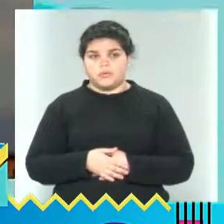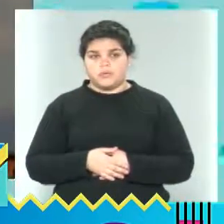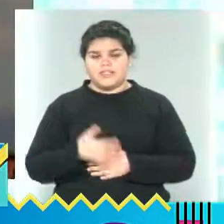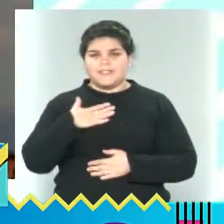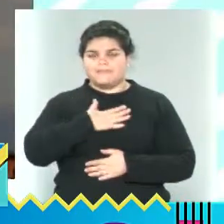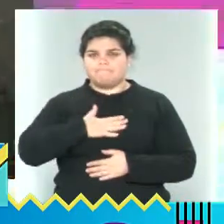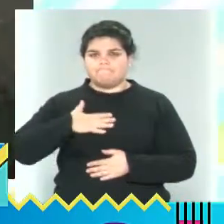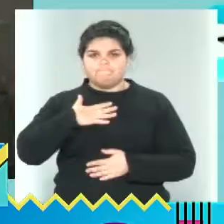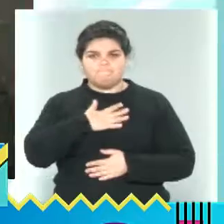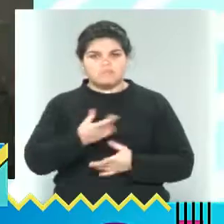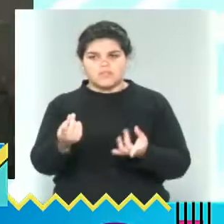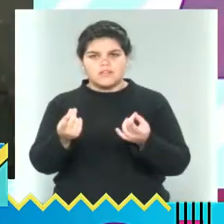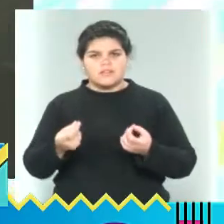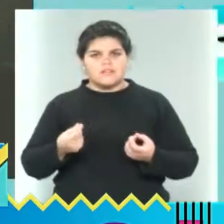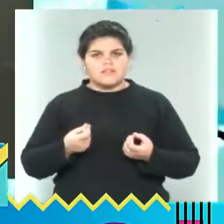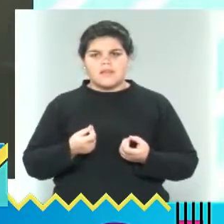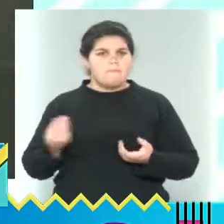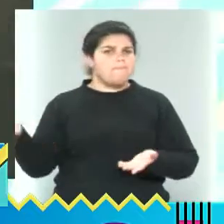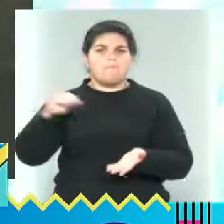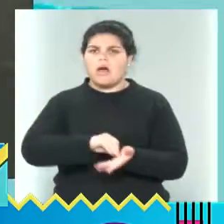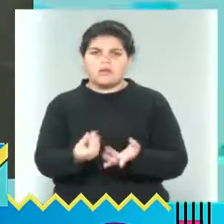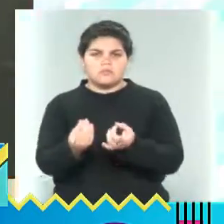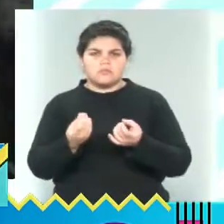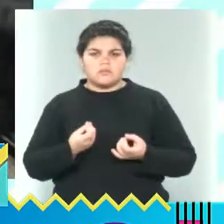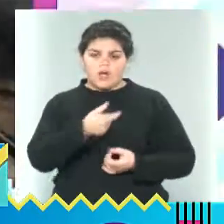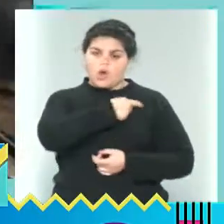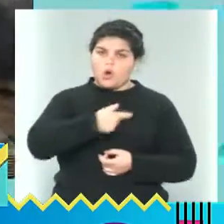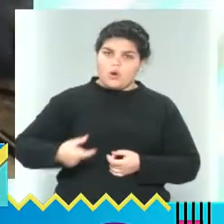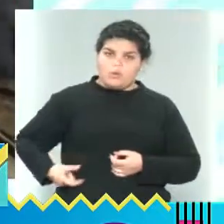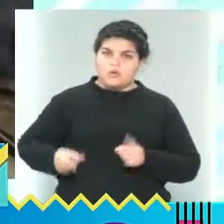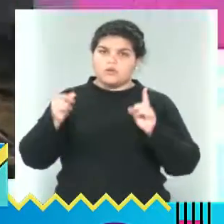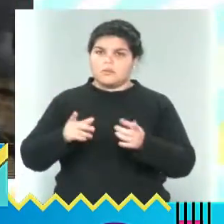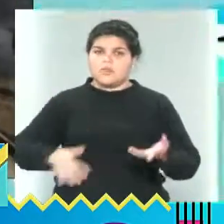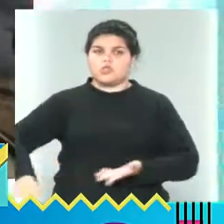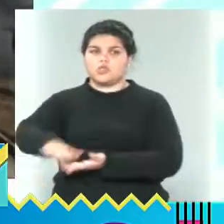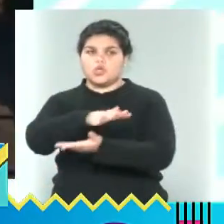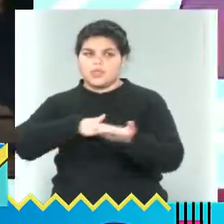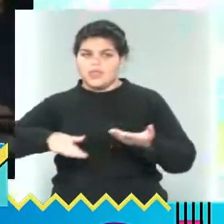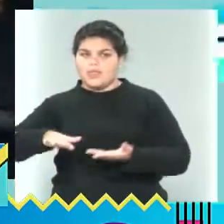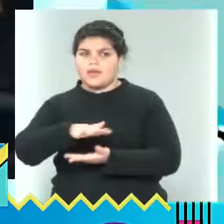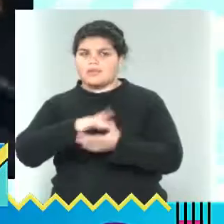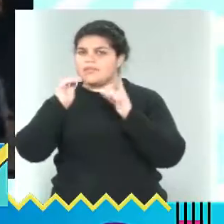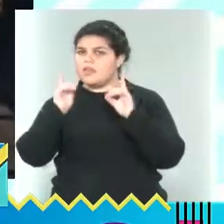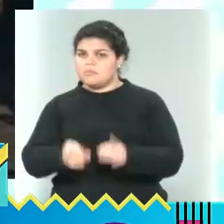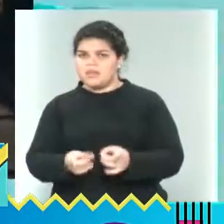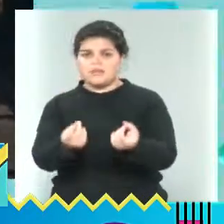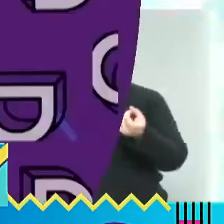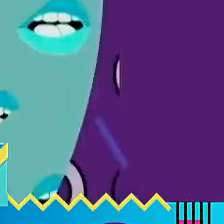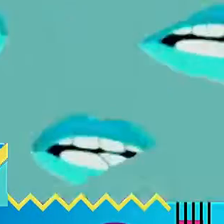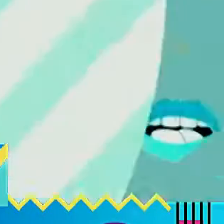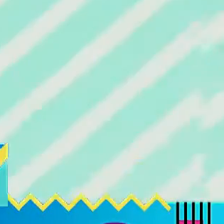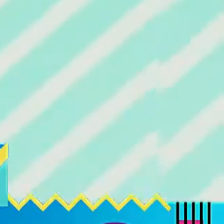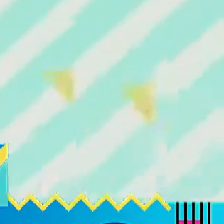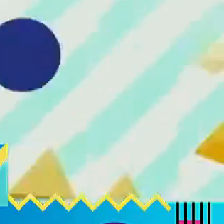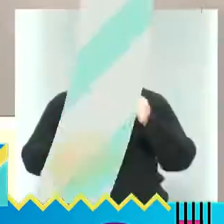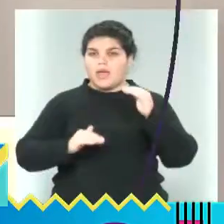siento como que hay que hacer acciones muy fuertes desde los gobiernos y desde la sociedad hacia arriba también, para lograr equilibrar un poco